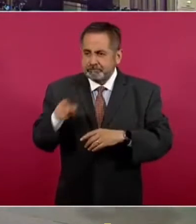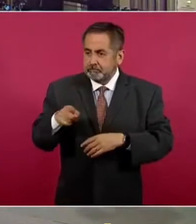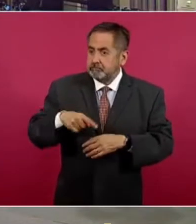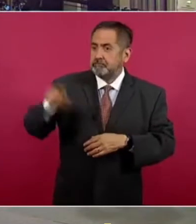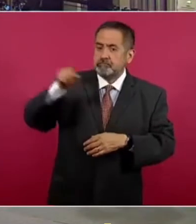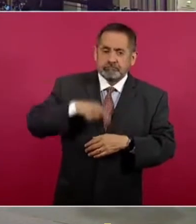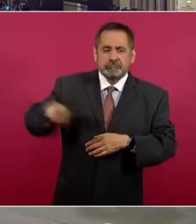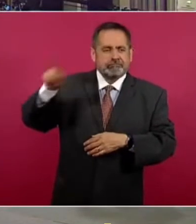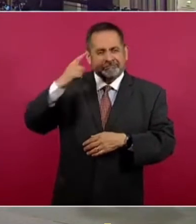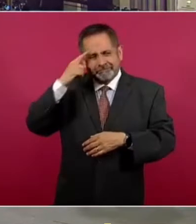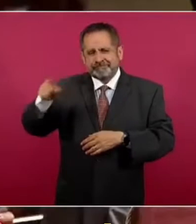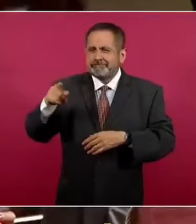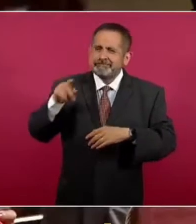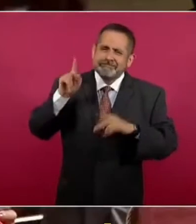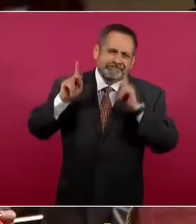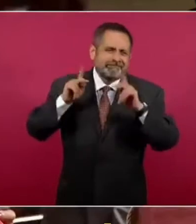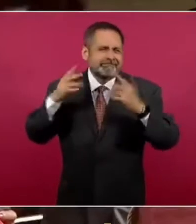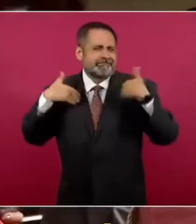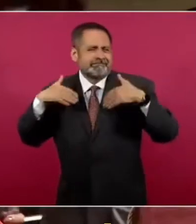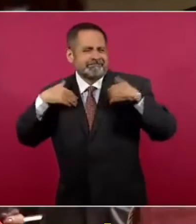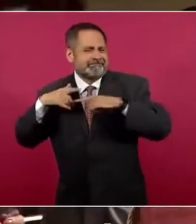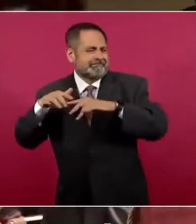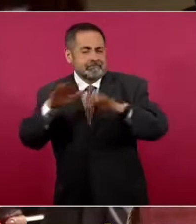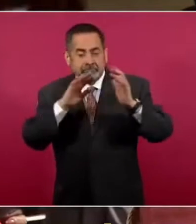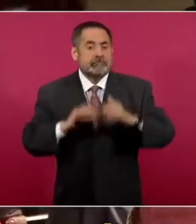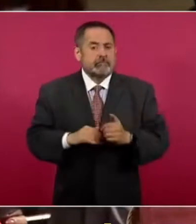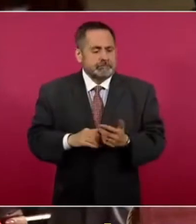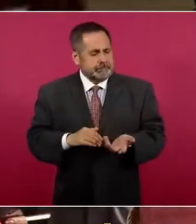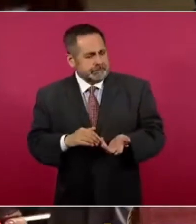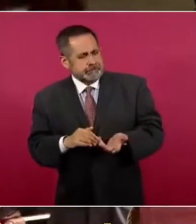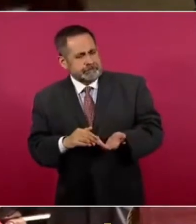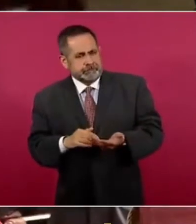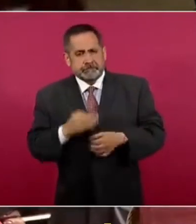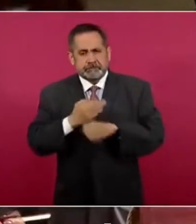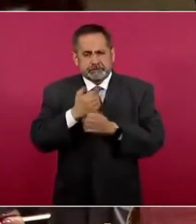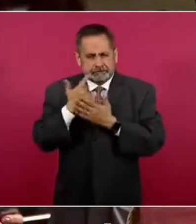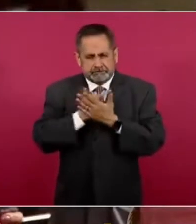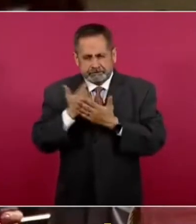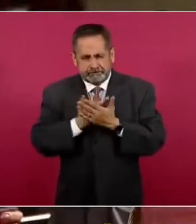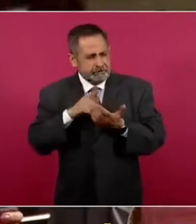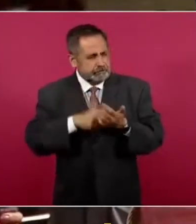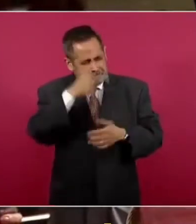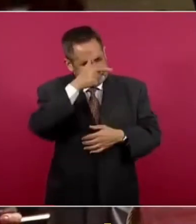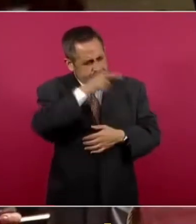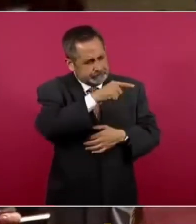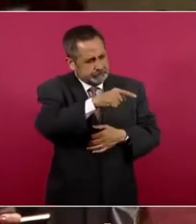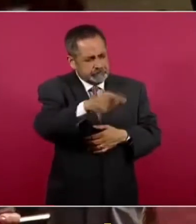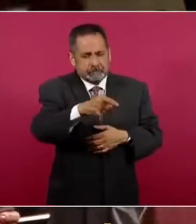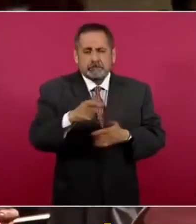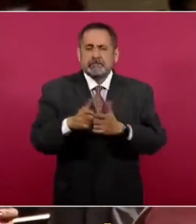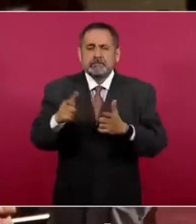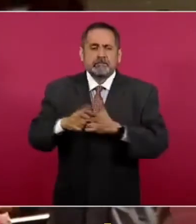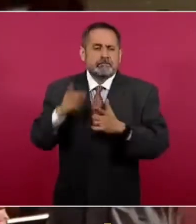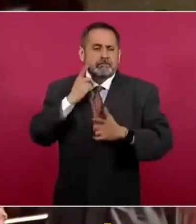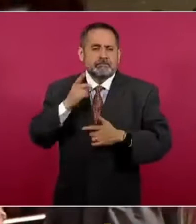de automovilismo. Y bueno, ahora, pues de acuerdo con este padrón de cabilderos de la 65 legislatura,